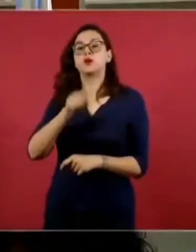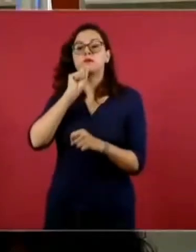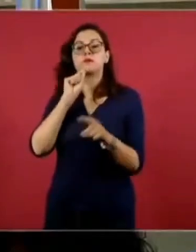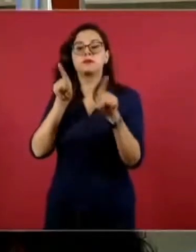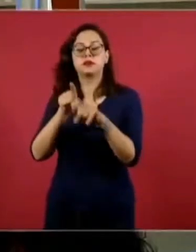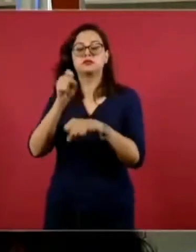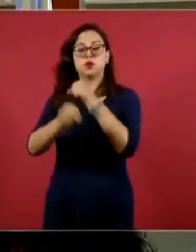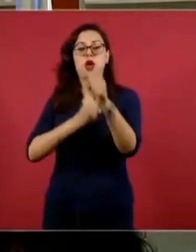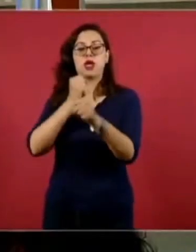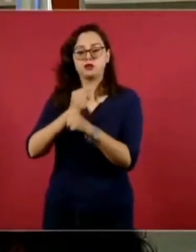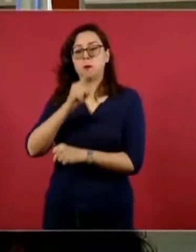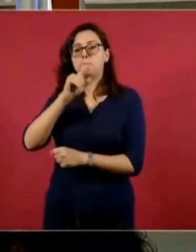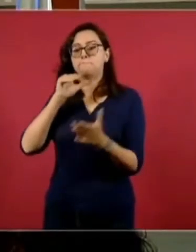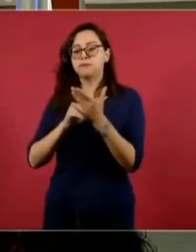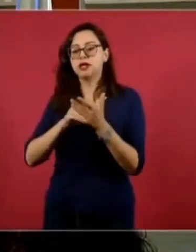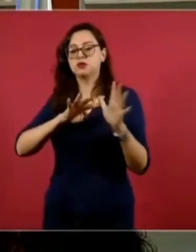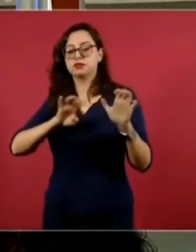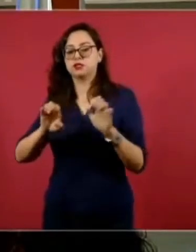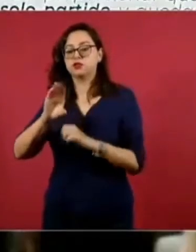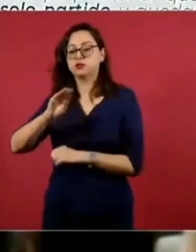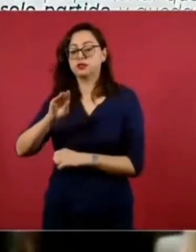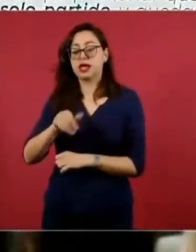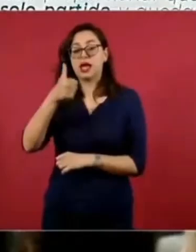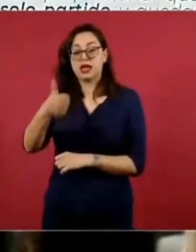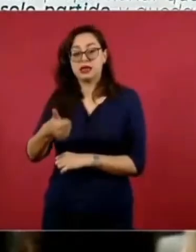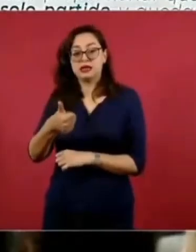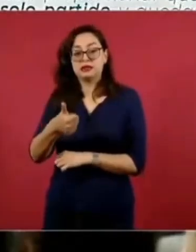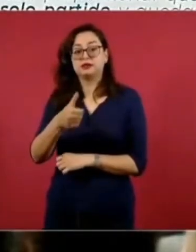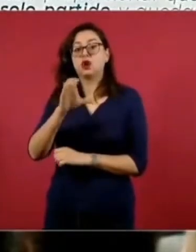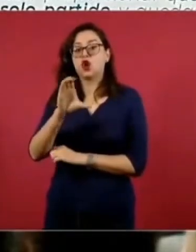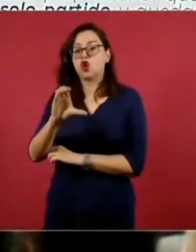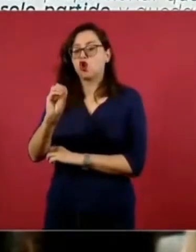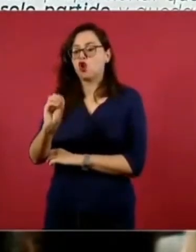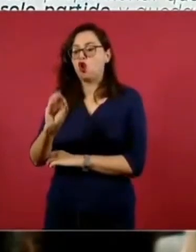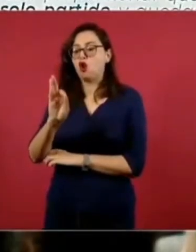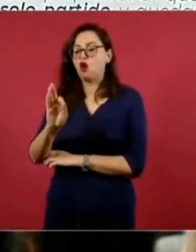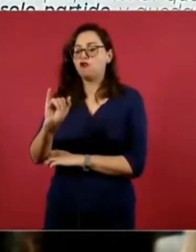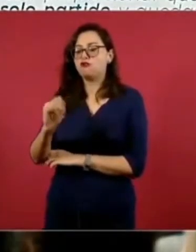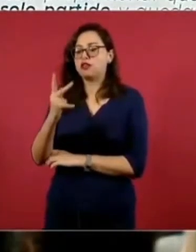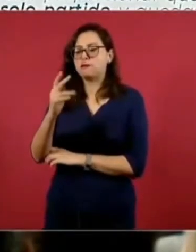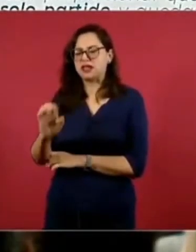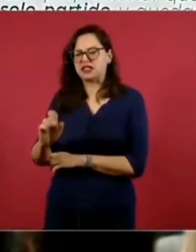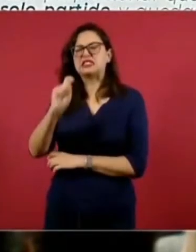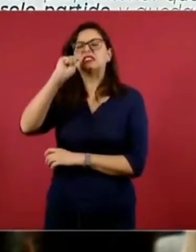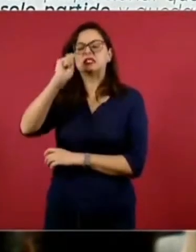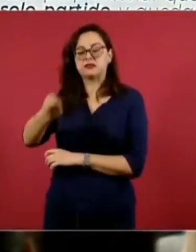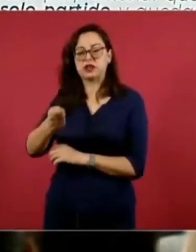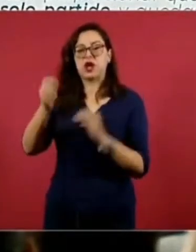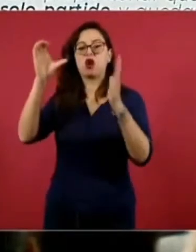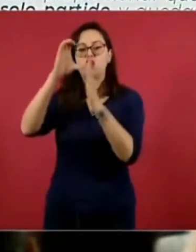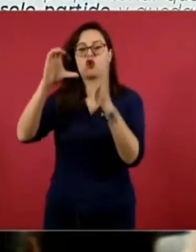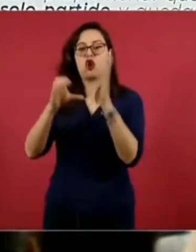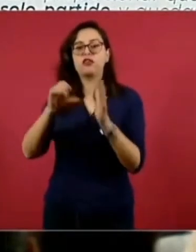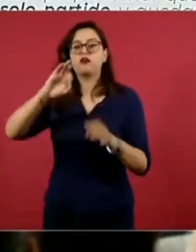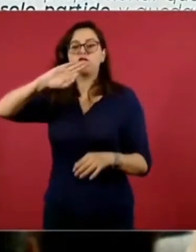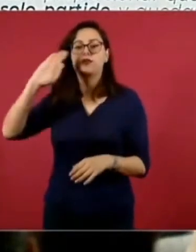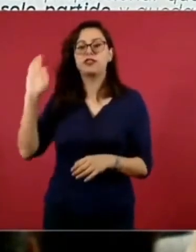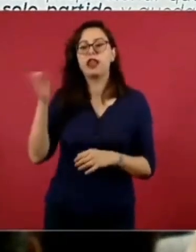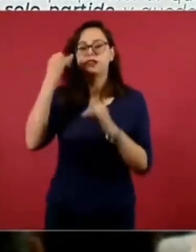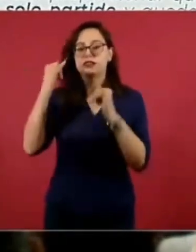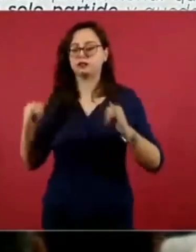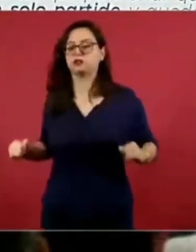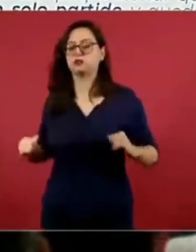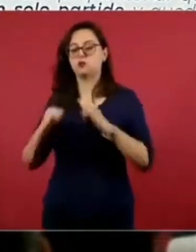reformó también el COFIPE, es decir, el Código Federal de Instituciones y Procedimientos